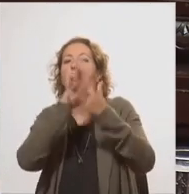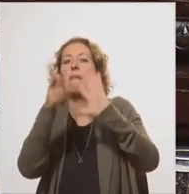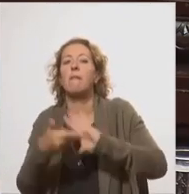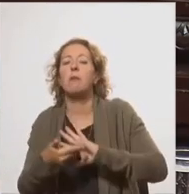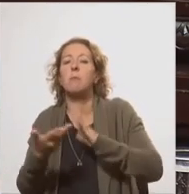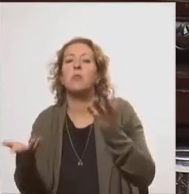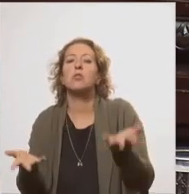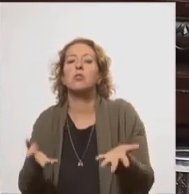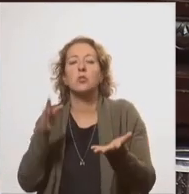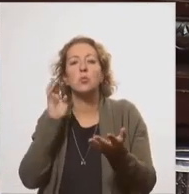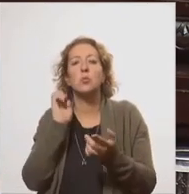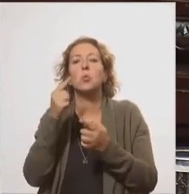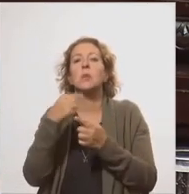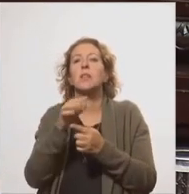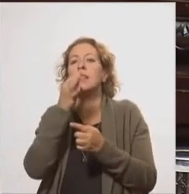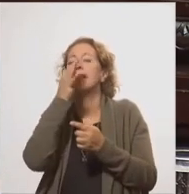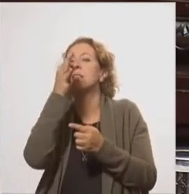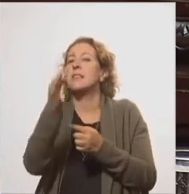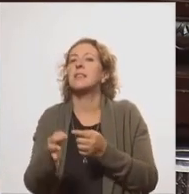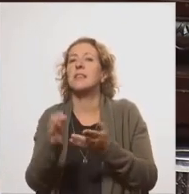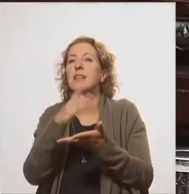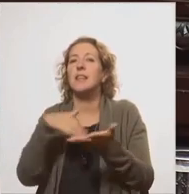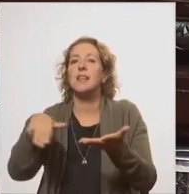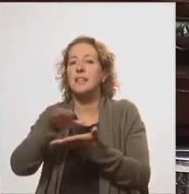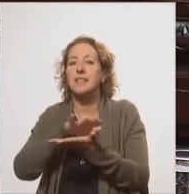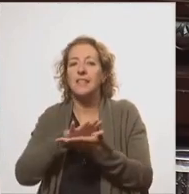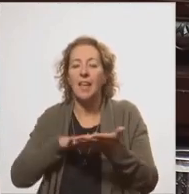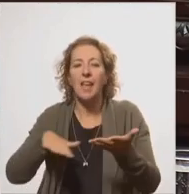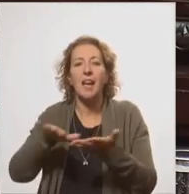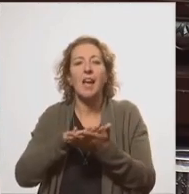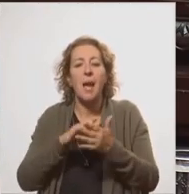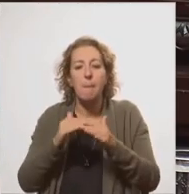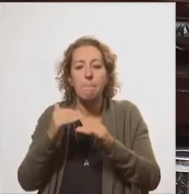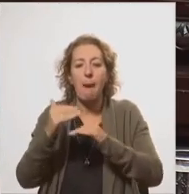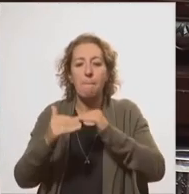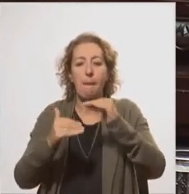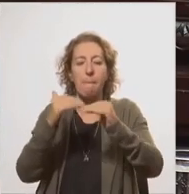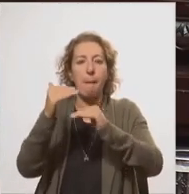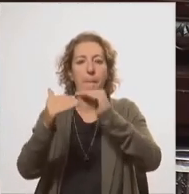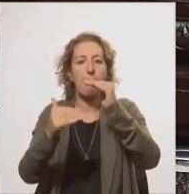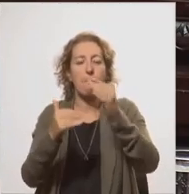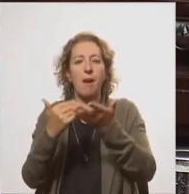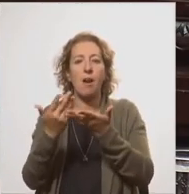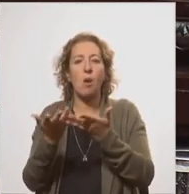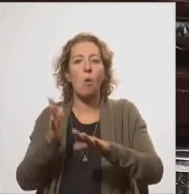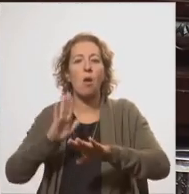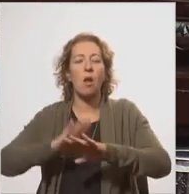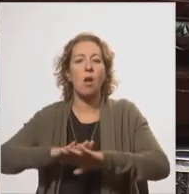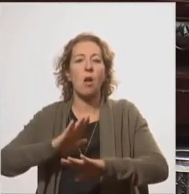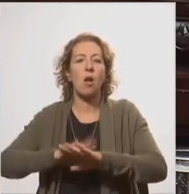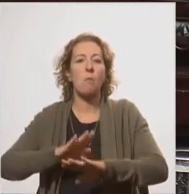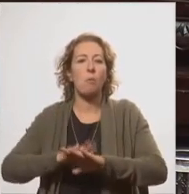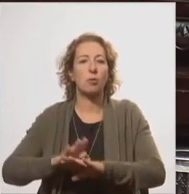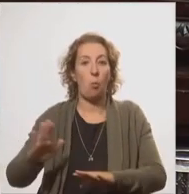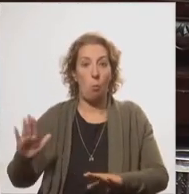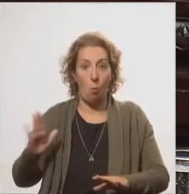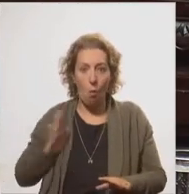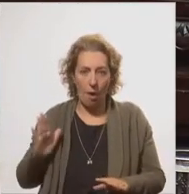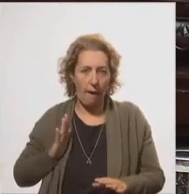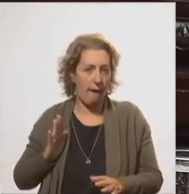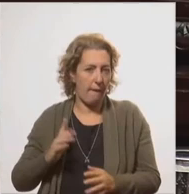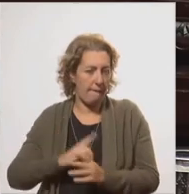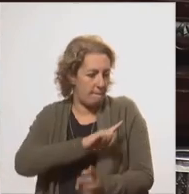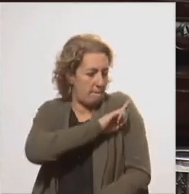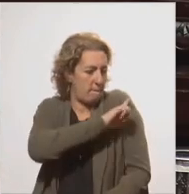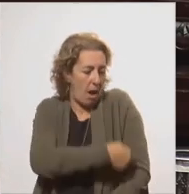escuché decir en tierras ibéricas, y mucho más se crece cuando el toro resulta ser tora, hembra,